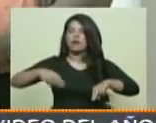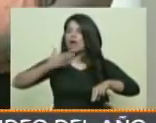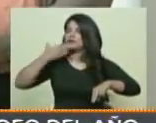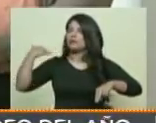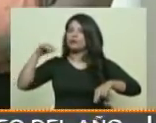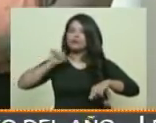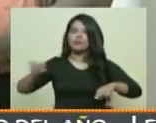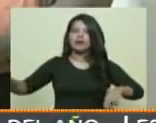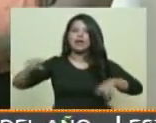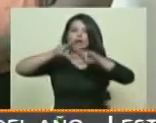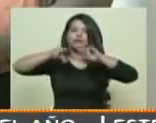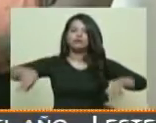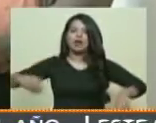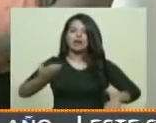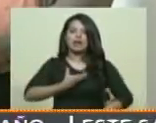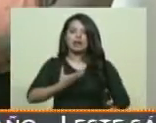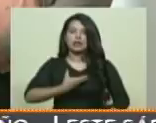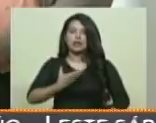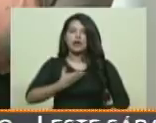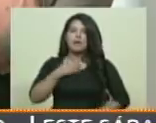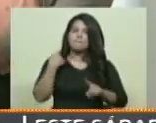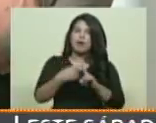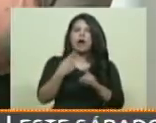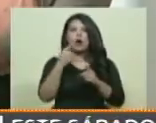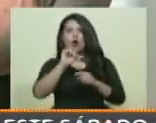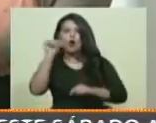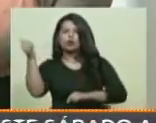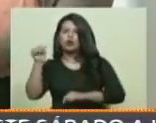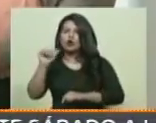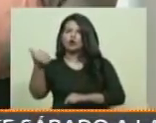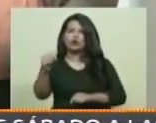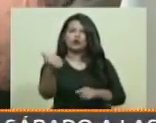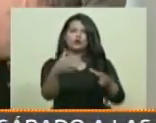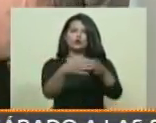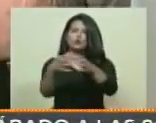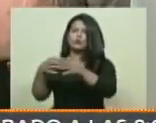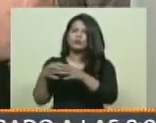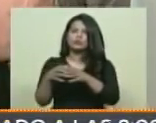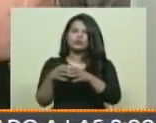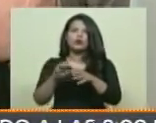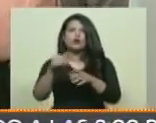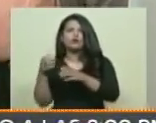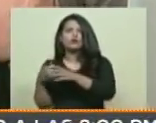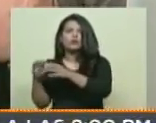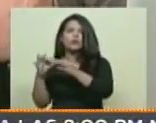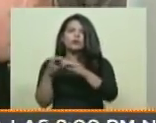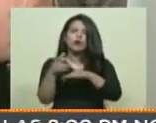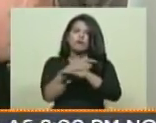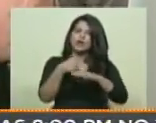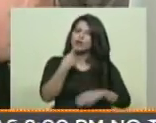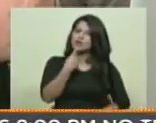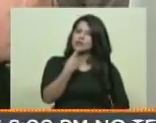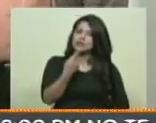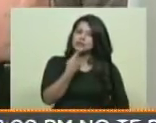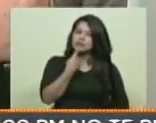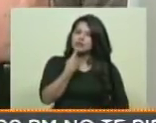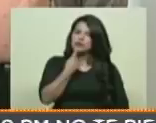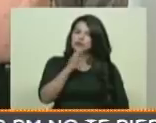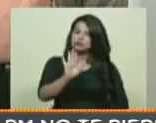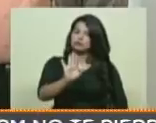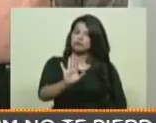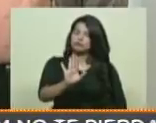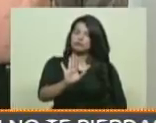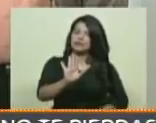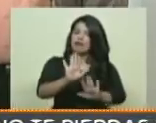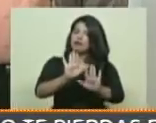semana, y otros sectores también. Incluso allegados al gobierno indicaban que pedían,